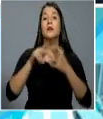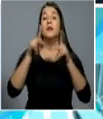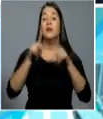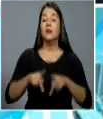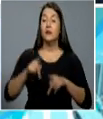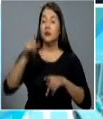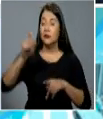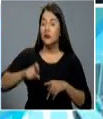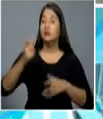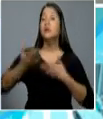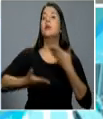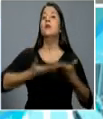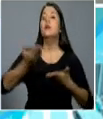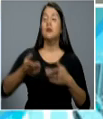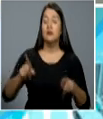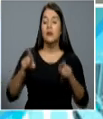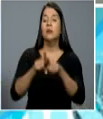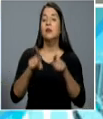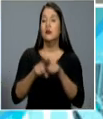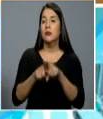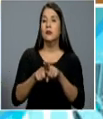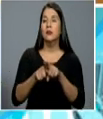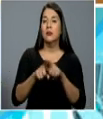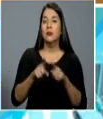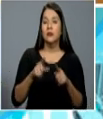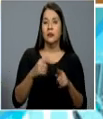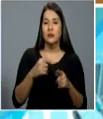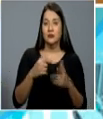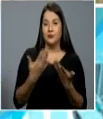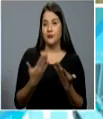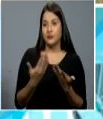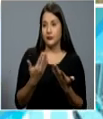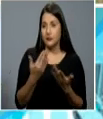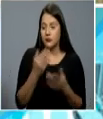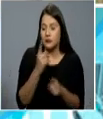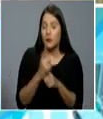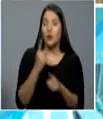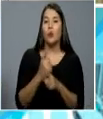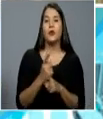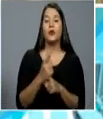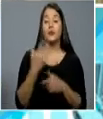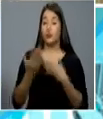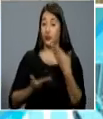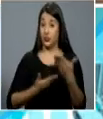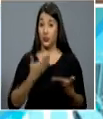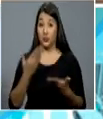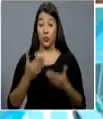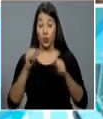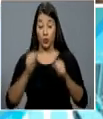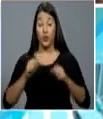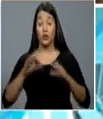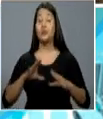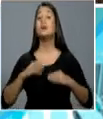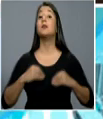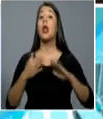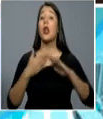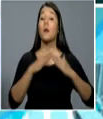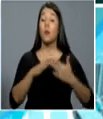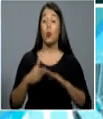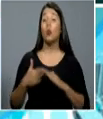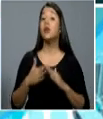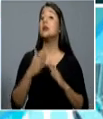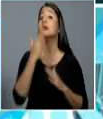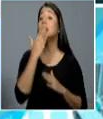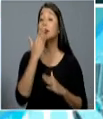tener servicios que también sean culturalmente pertinentes, o sea, que sean aceptados por poblaciones